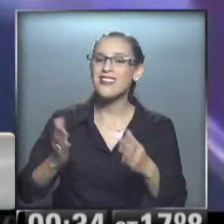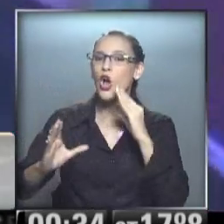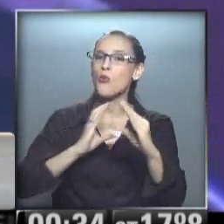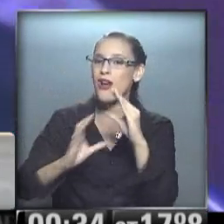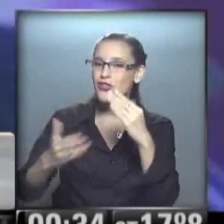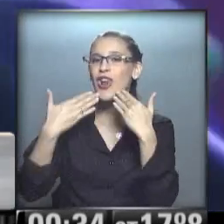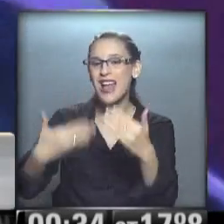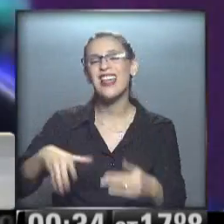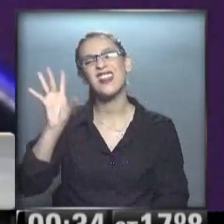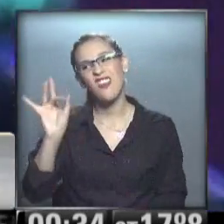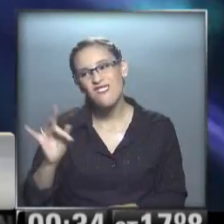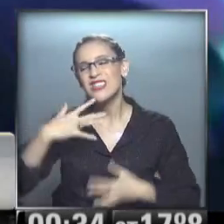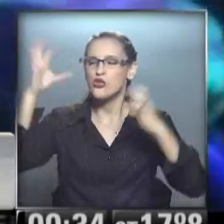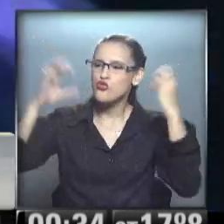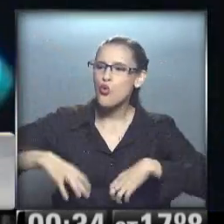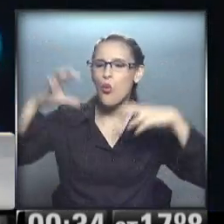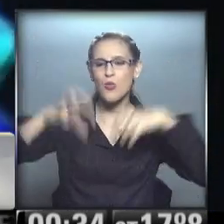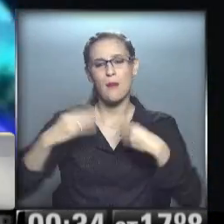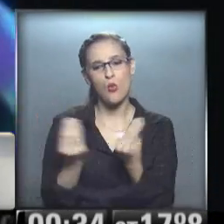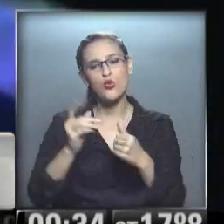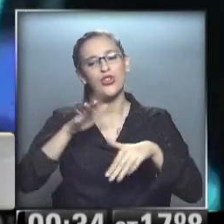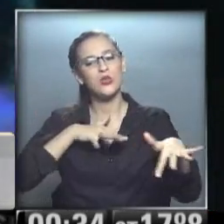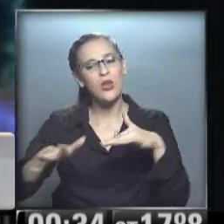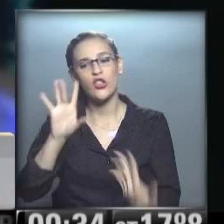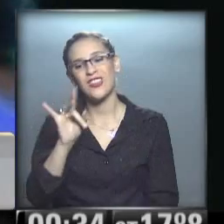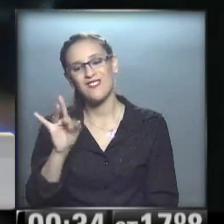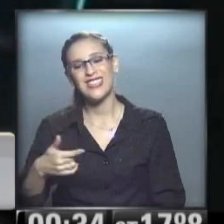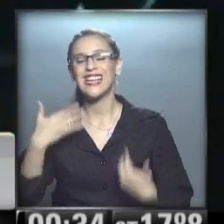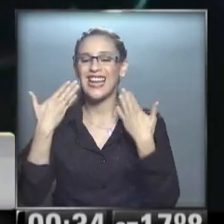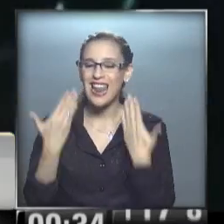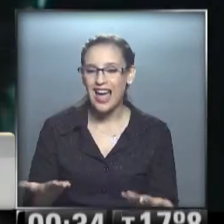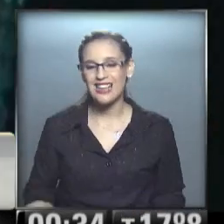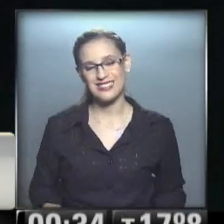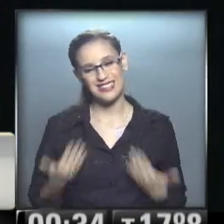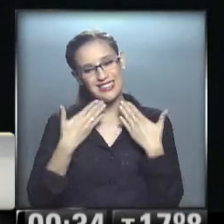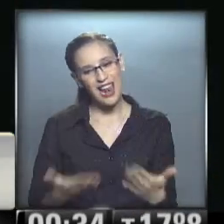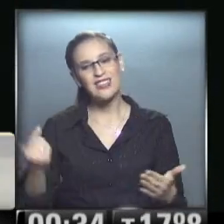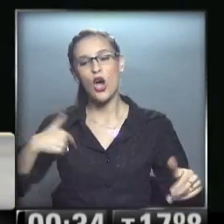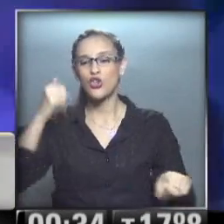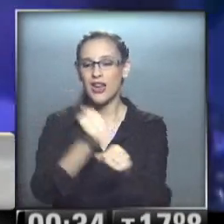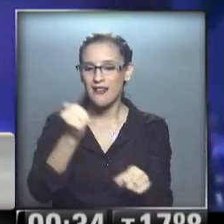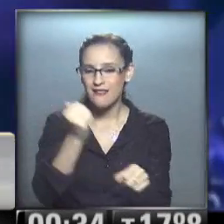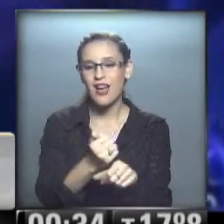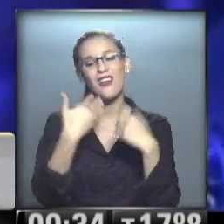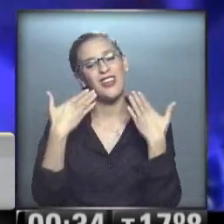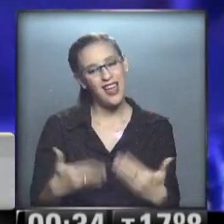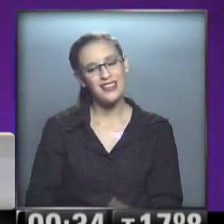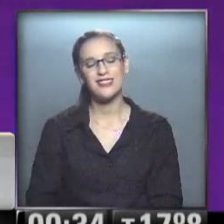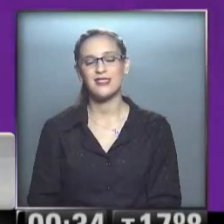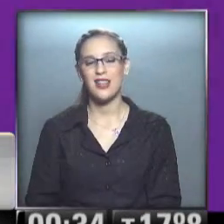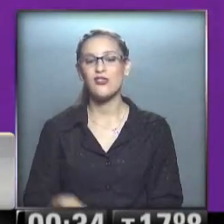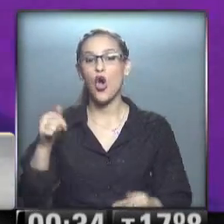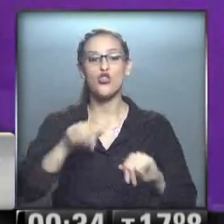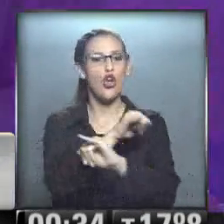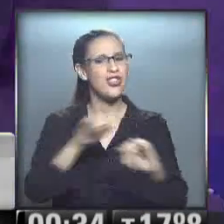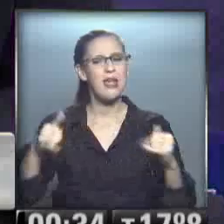difícil para vos, que hay mucha lluvia, que era como un momento complicado. Gracias por participar, por acompañarnos, por darnos esta crónica